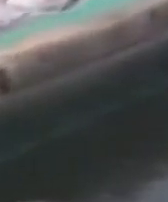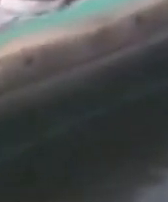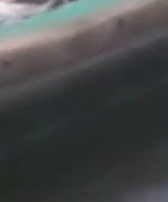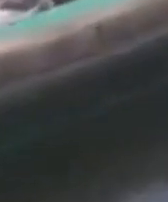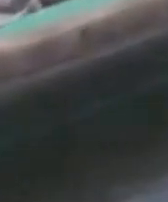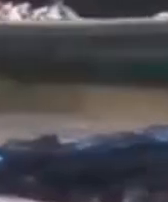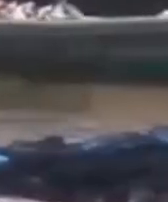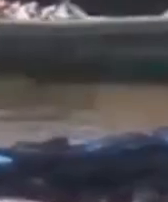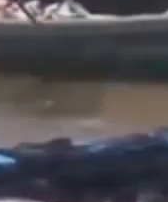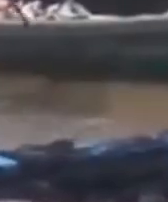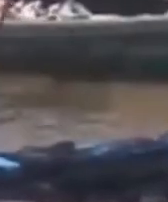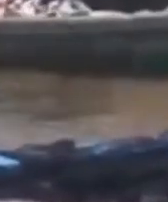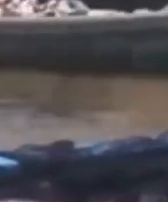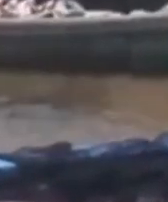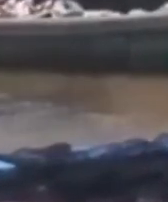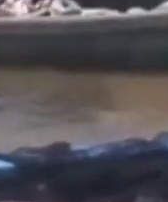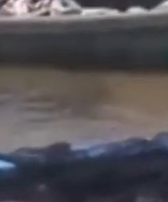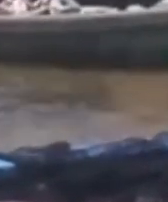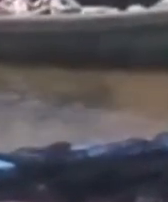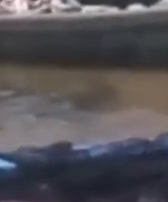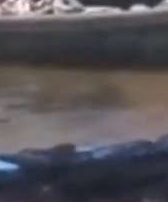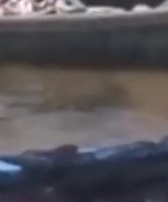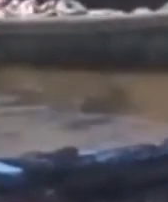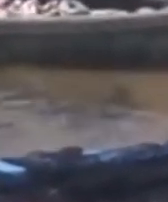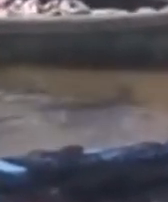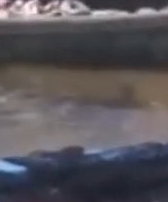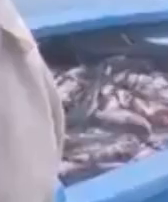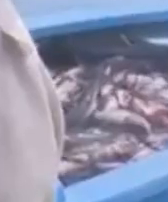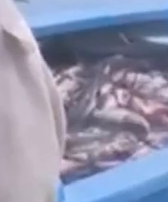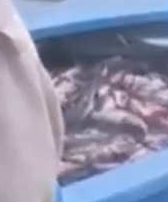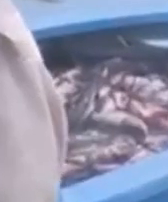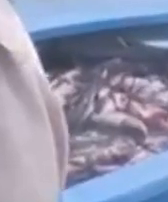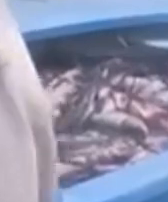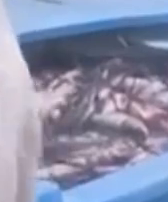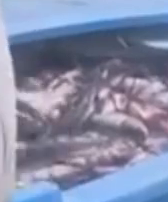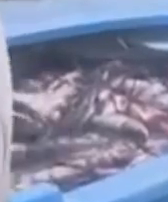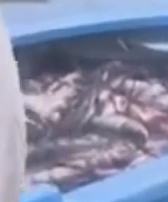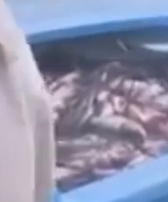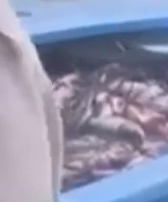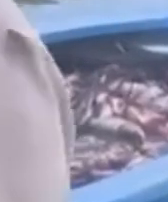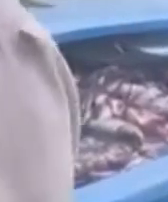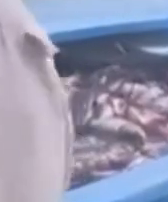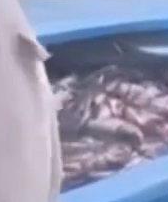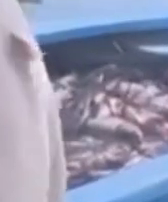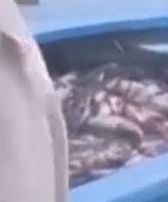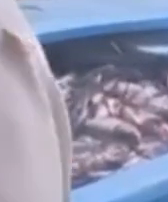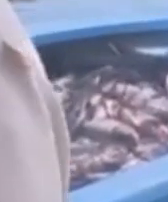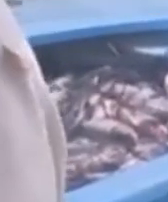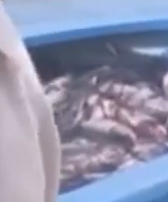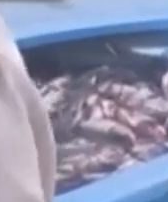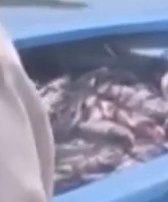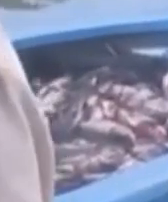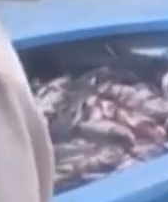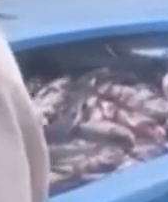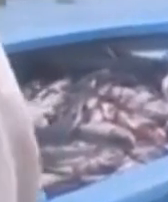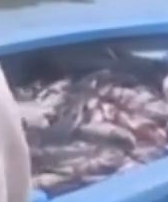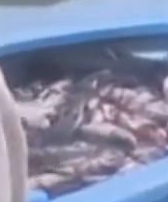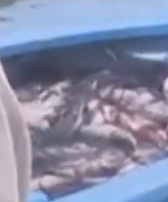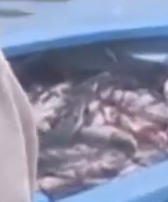tiene su secreto, nosotros salimos del barco y vamos buscando la mancha. ¿Qué cosa es la mancha? Donde ellas están marcando, coletean.